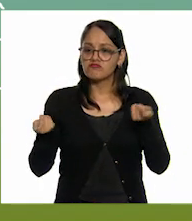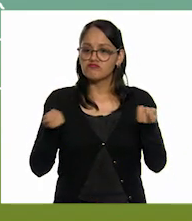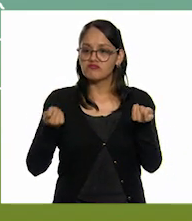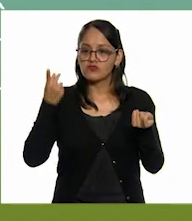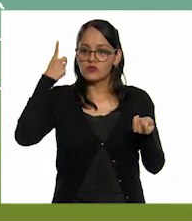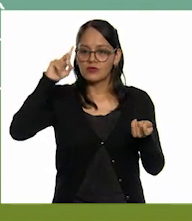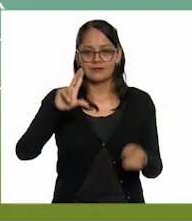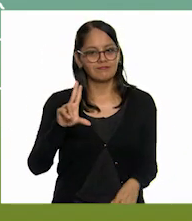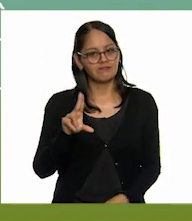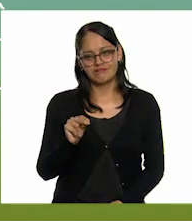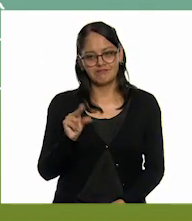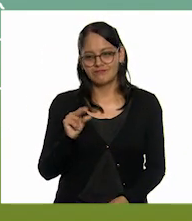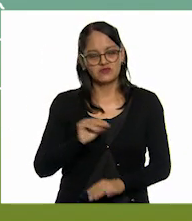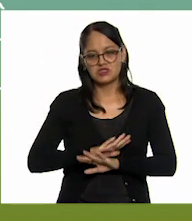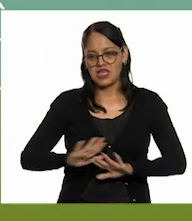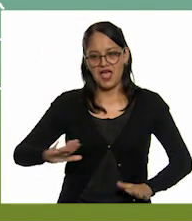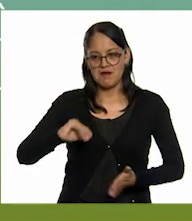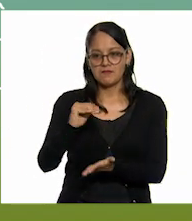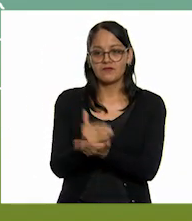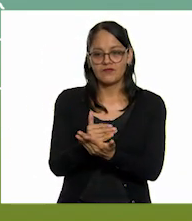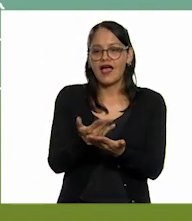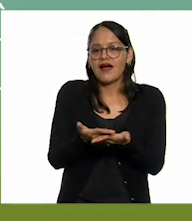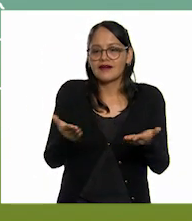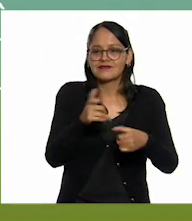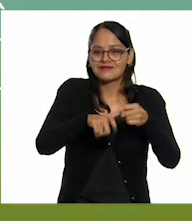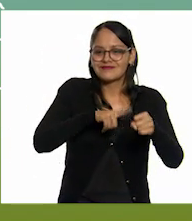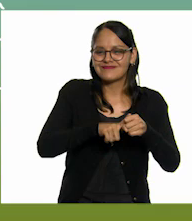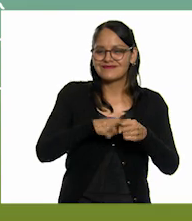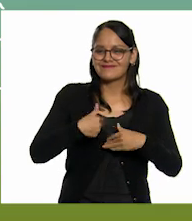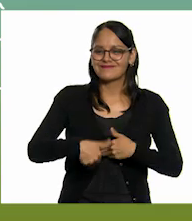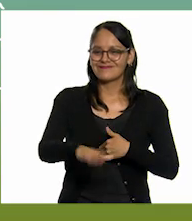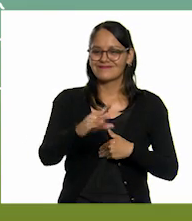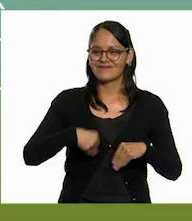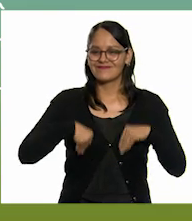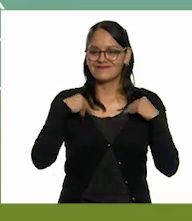los animales vivieron muy contentos.